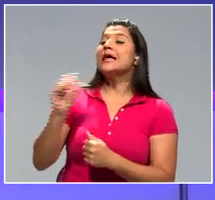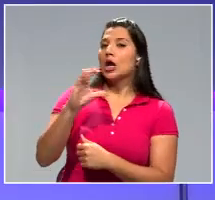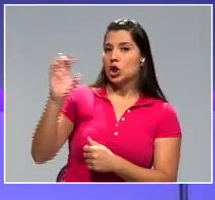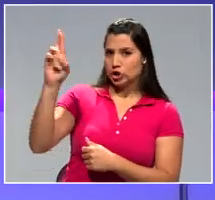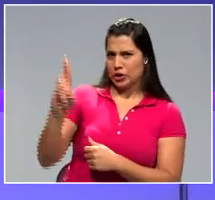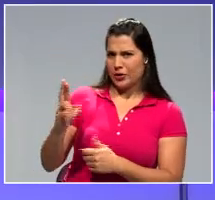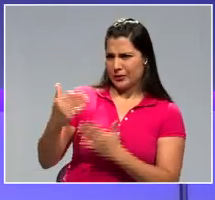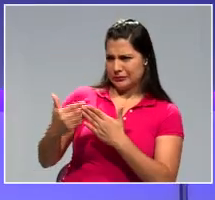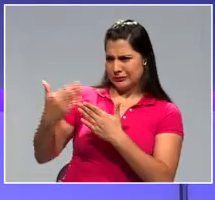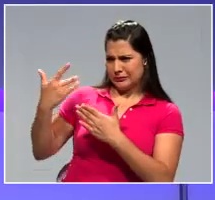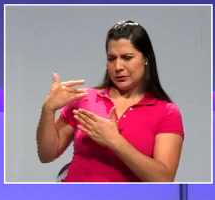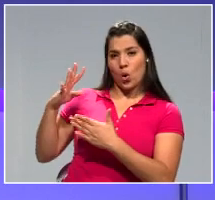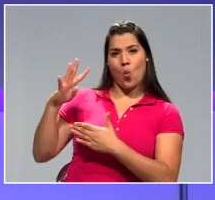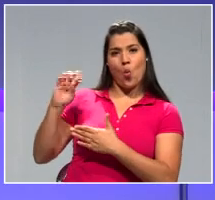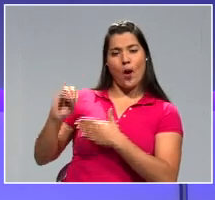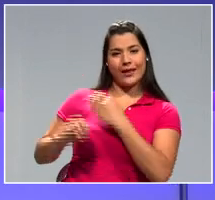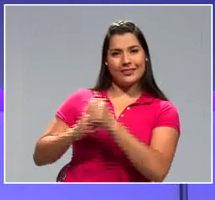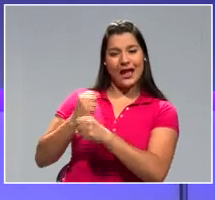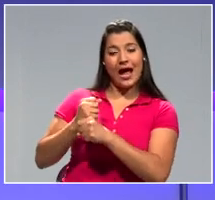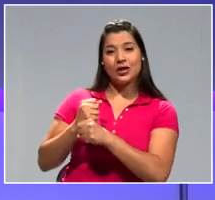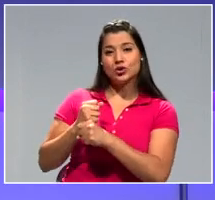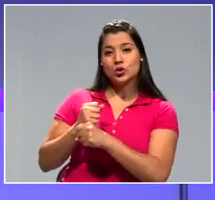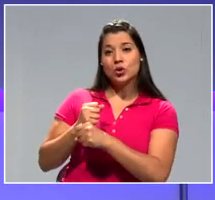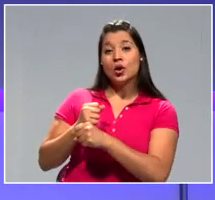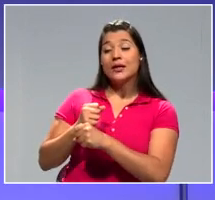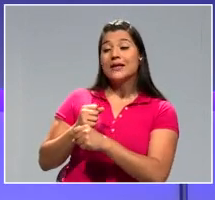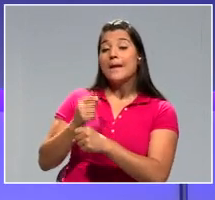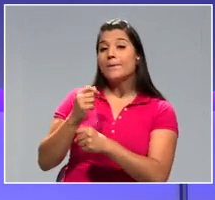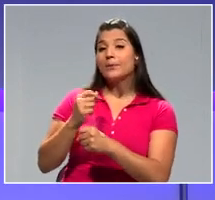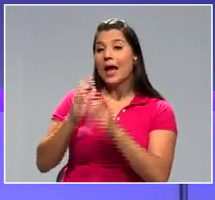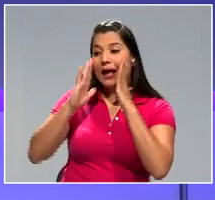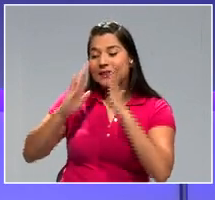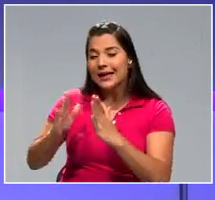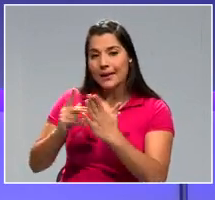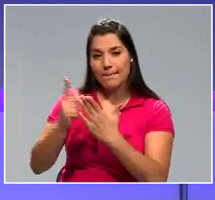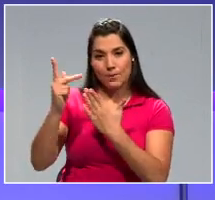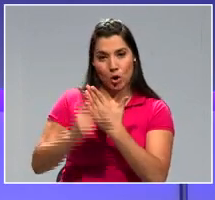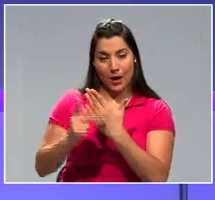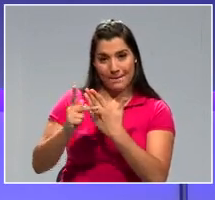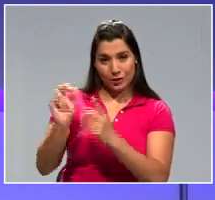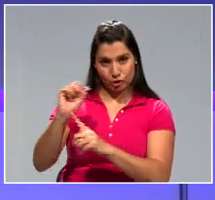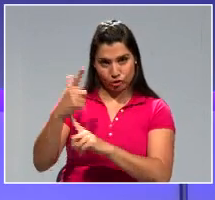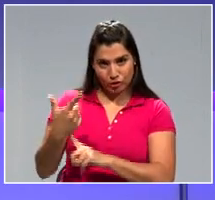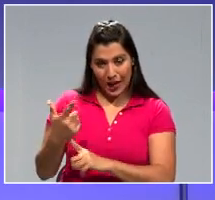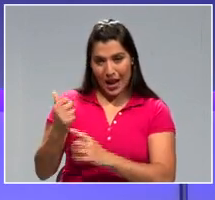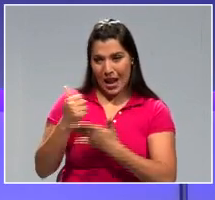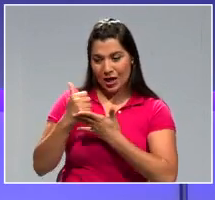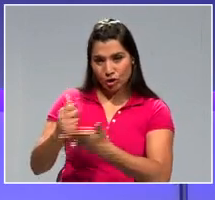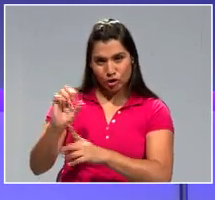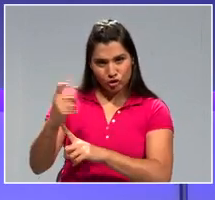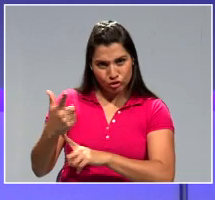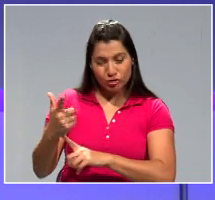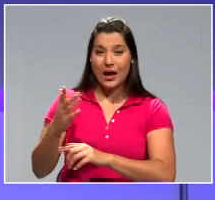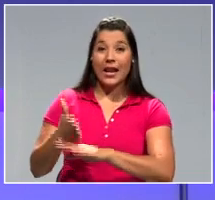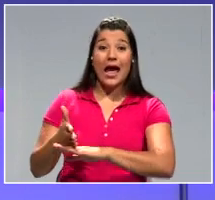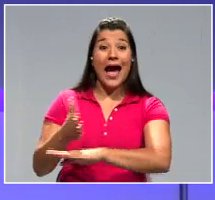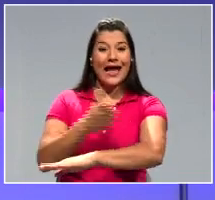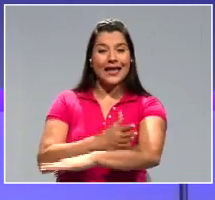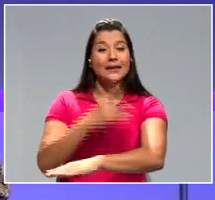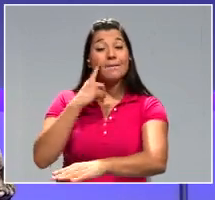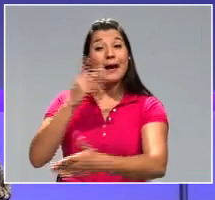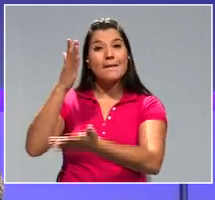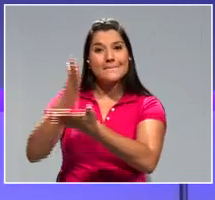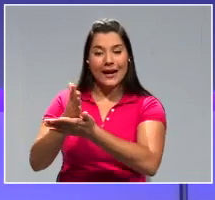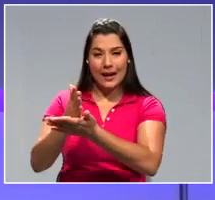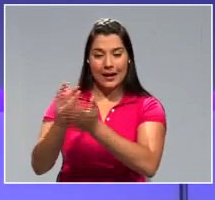apostó hace 40 años a programas sociales, se adelantó, digamos, a todo lo que tiene que ver con programas de combate a la pobreza, y eso